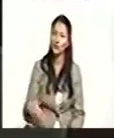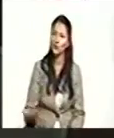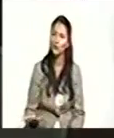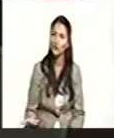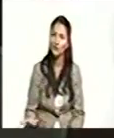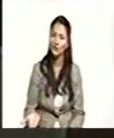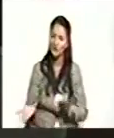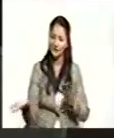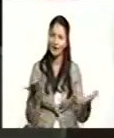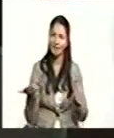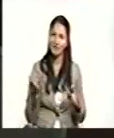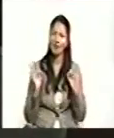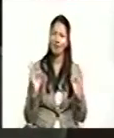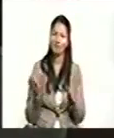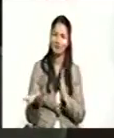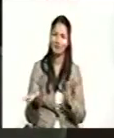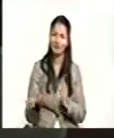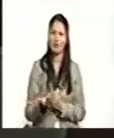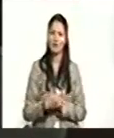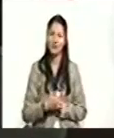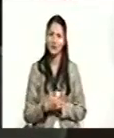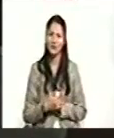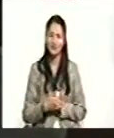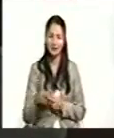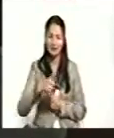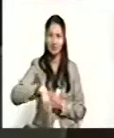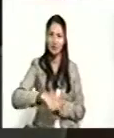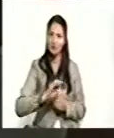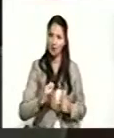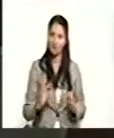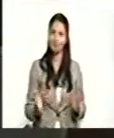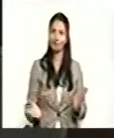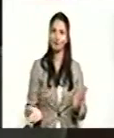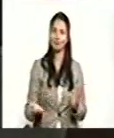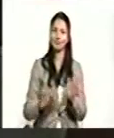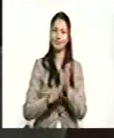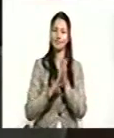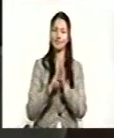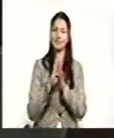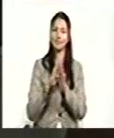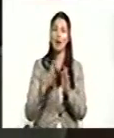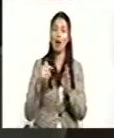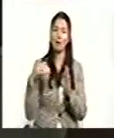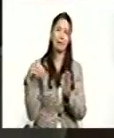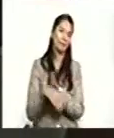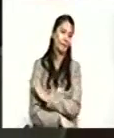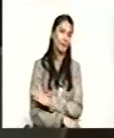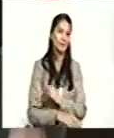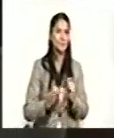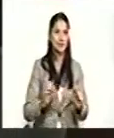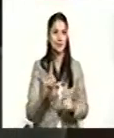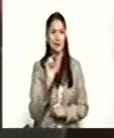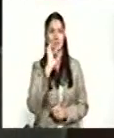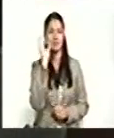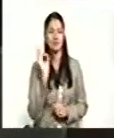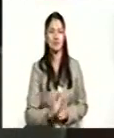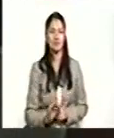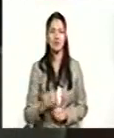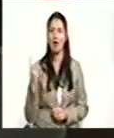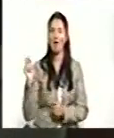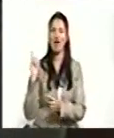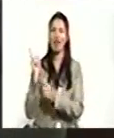buen servicio de salud para una población que había ganado un aseguramiento del 100% si la